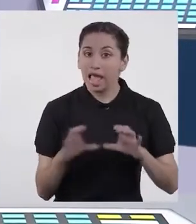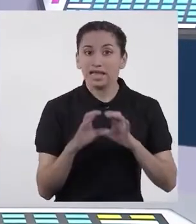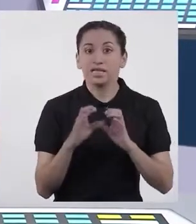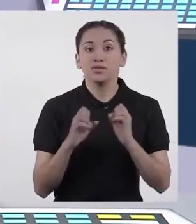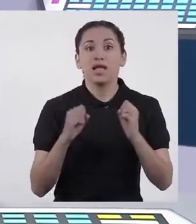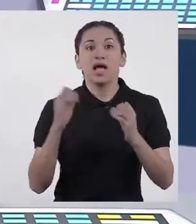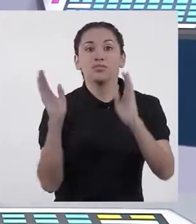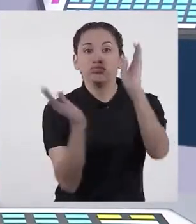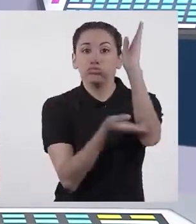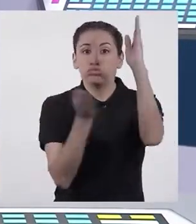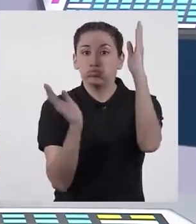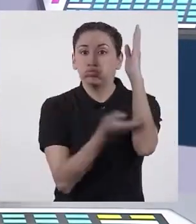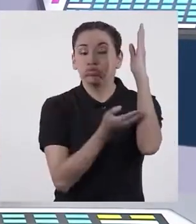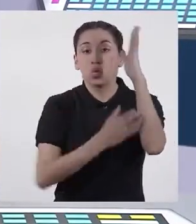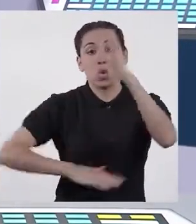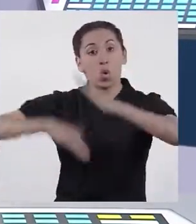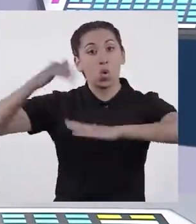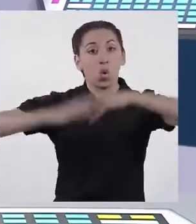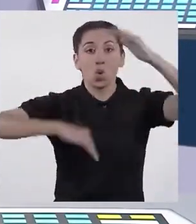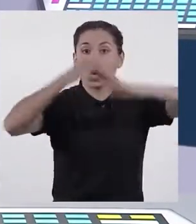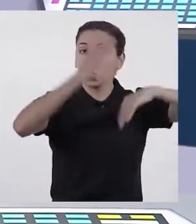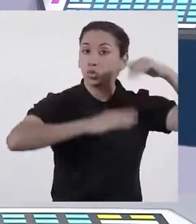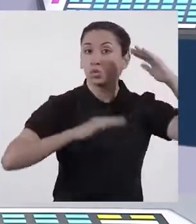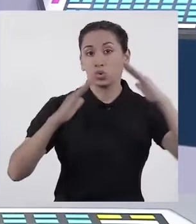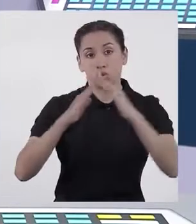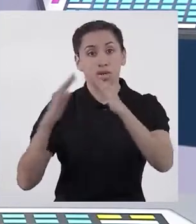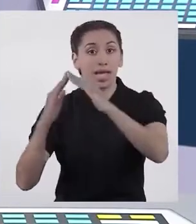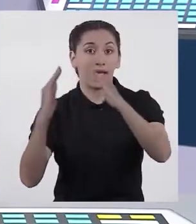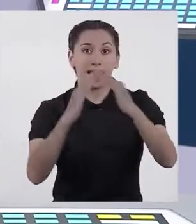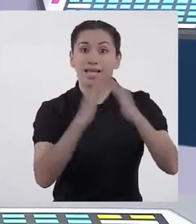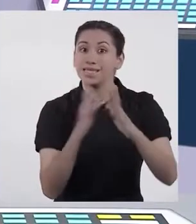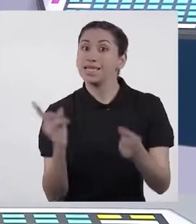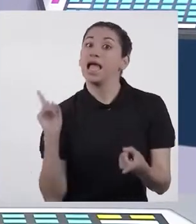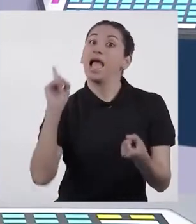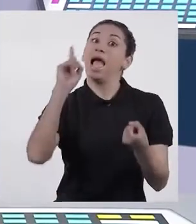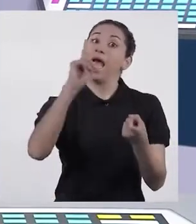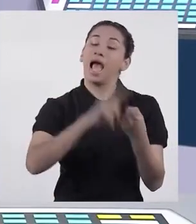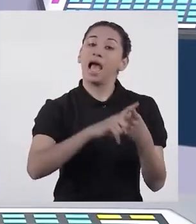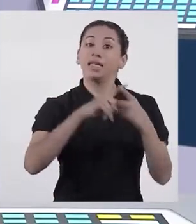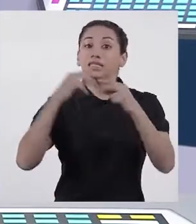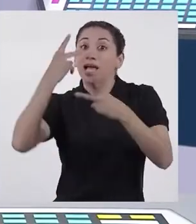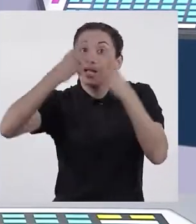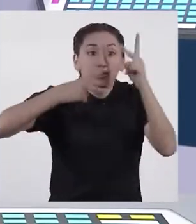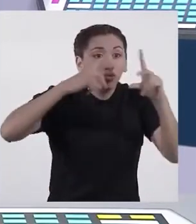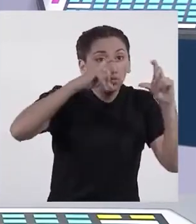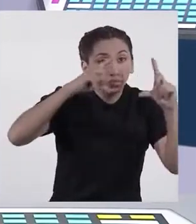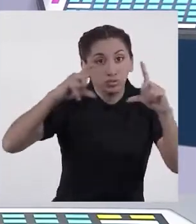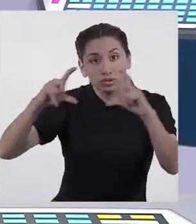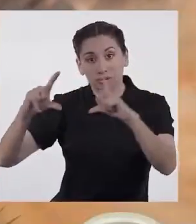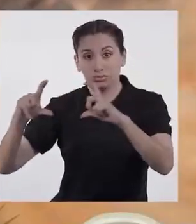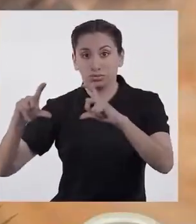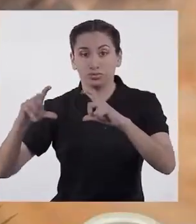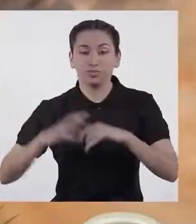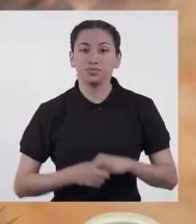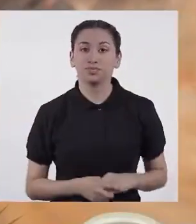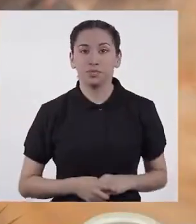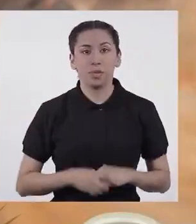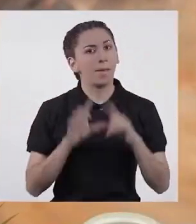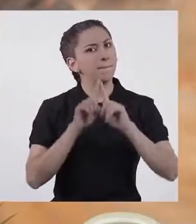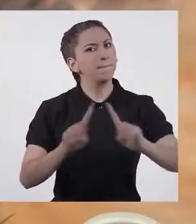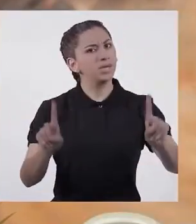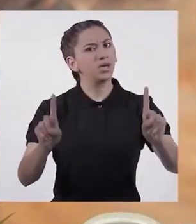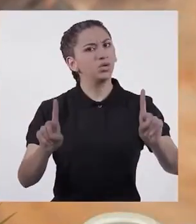actividad forestal, construcción de viviendas y hasta el turismo.